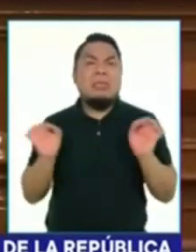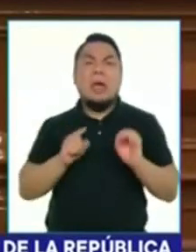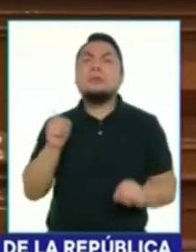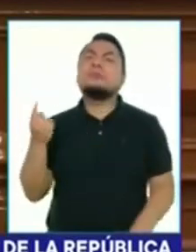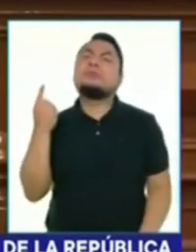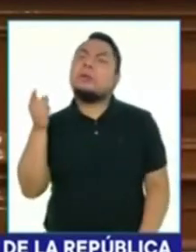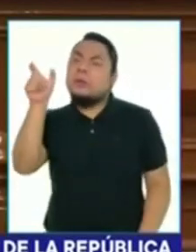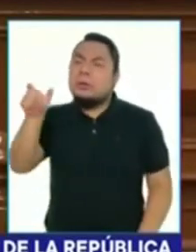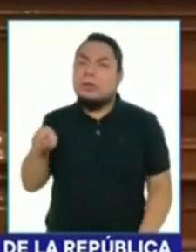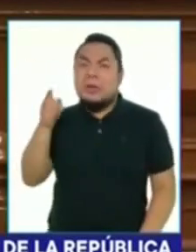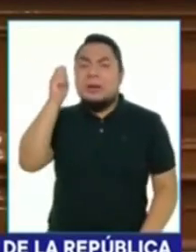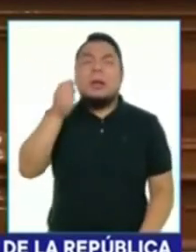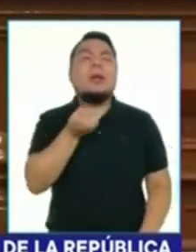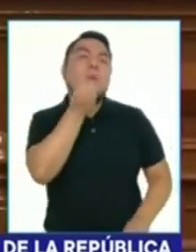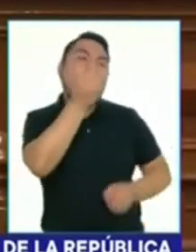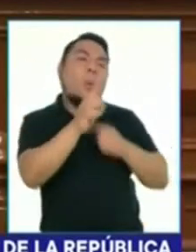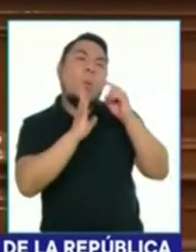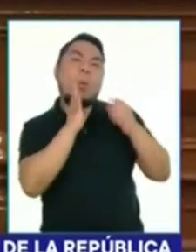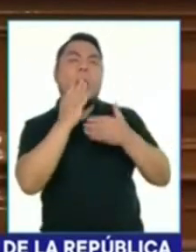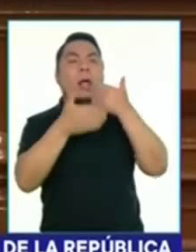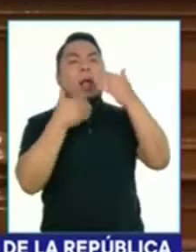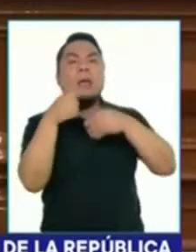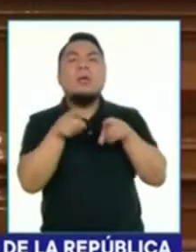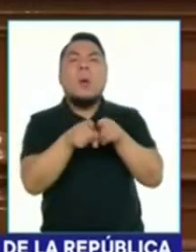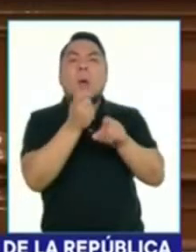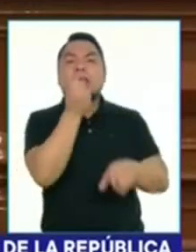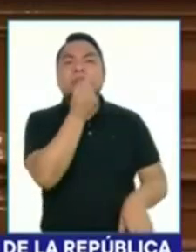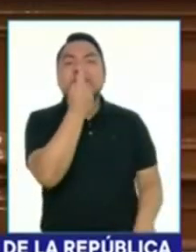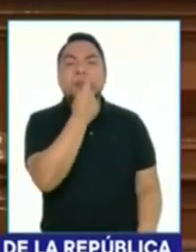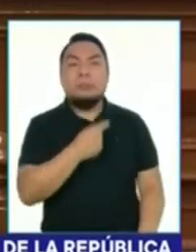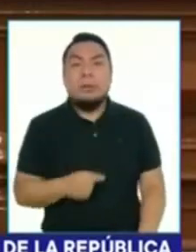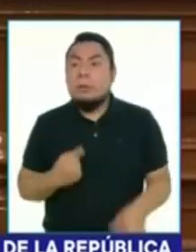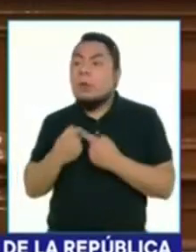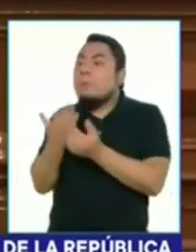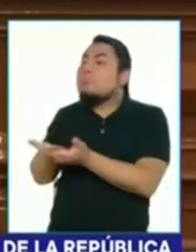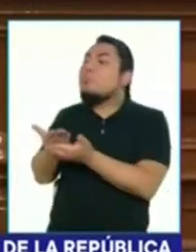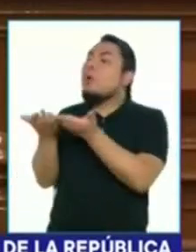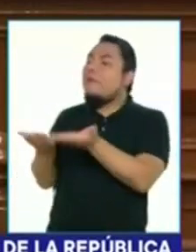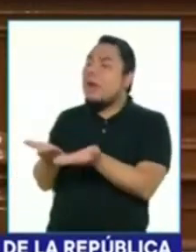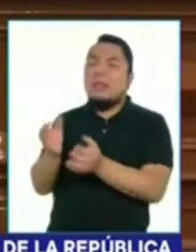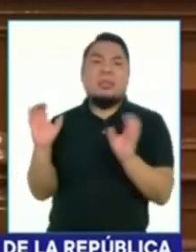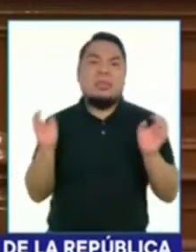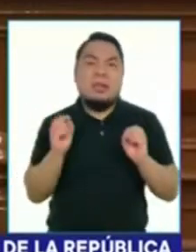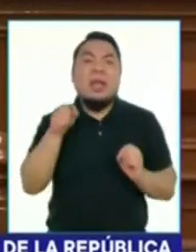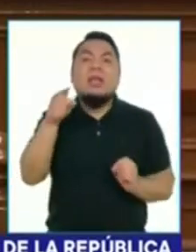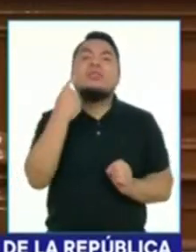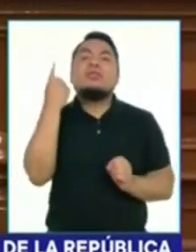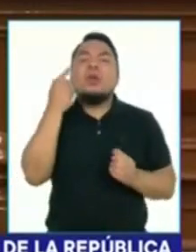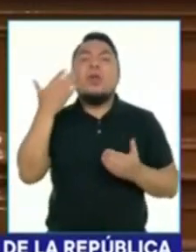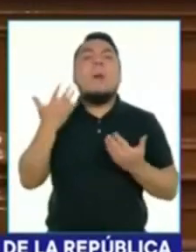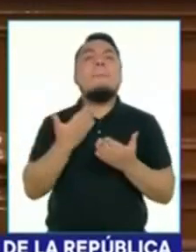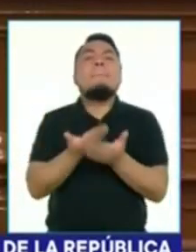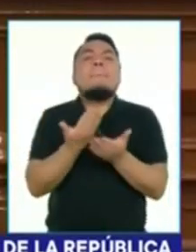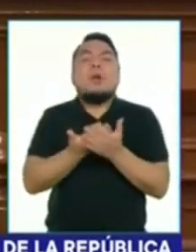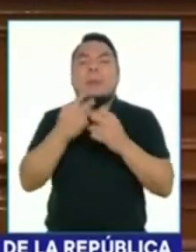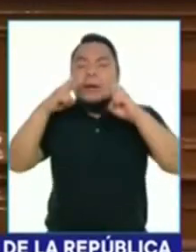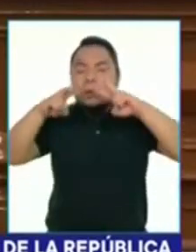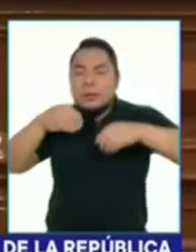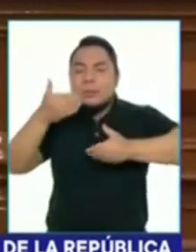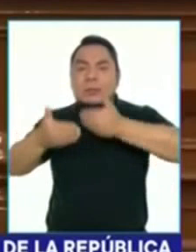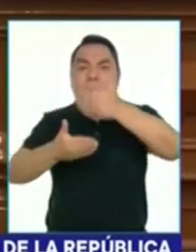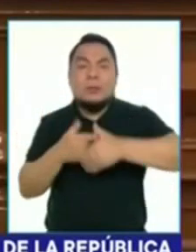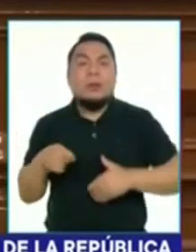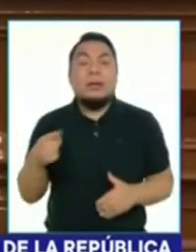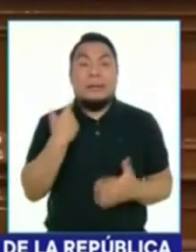que están recién empezando un proceso de investigación. Son hipótesis. No hay